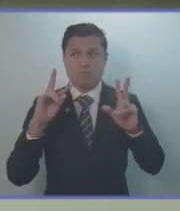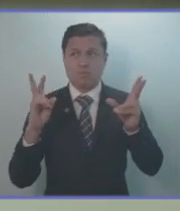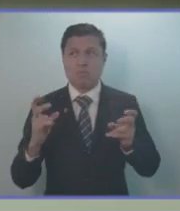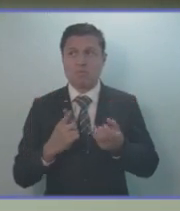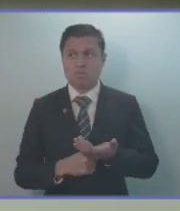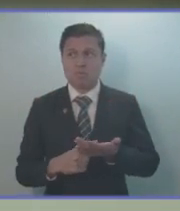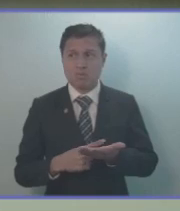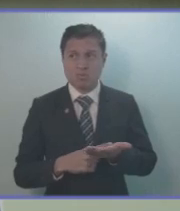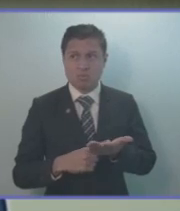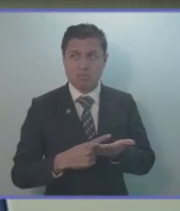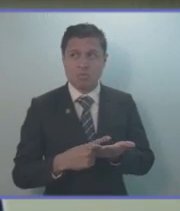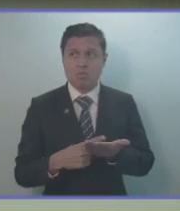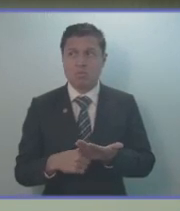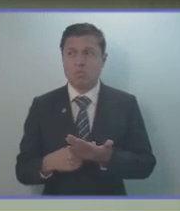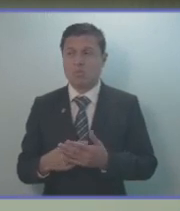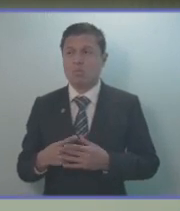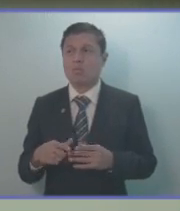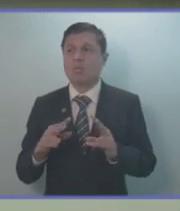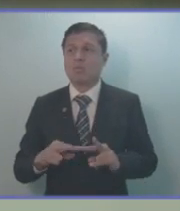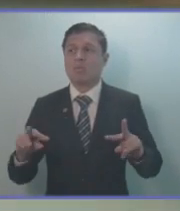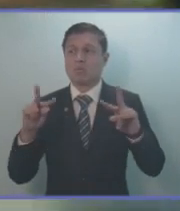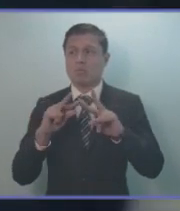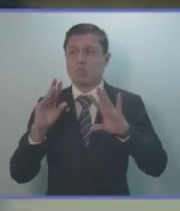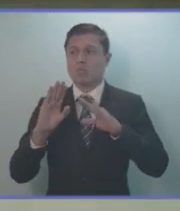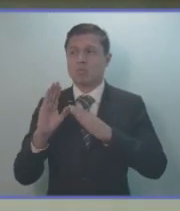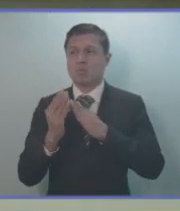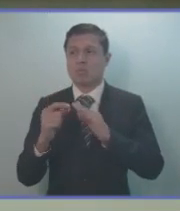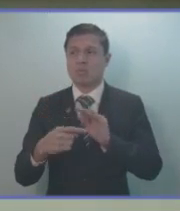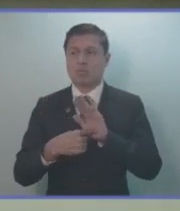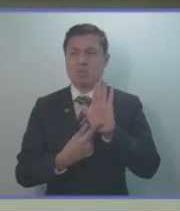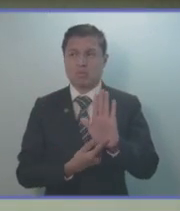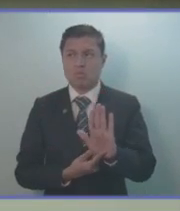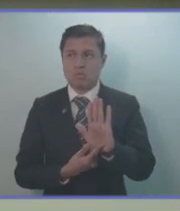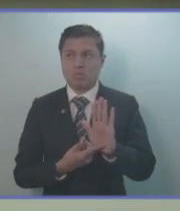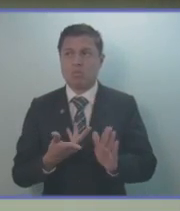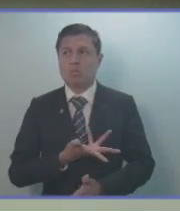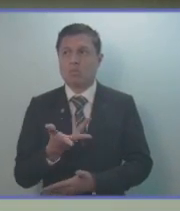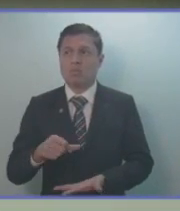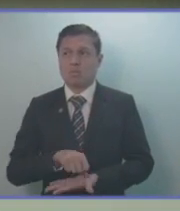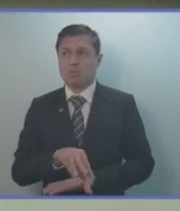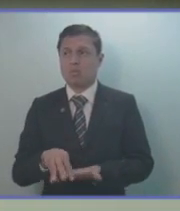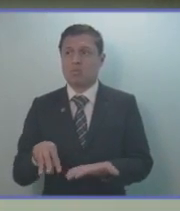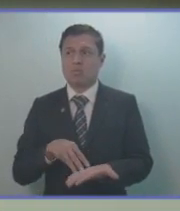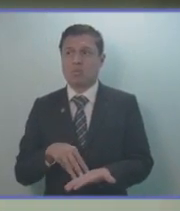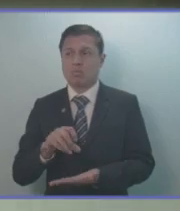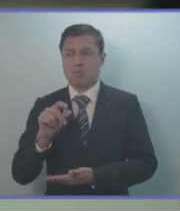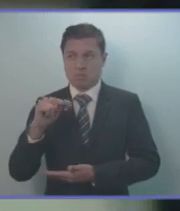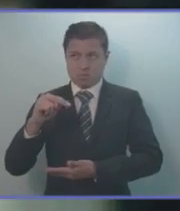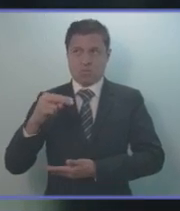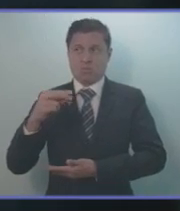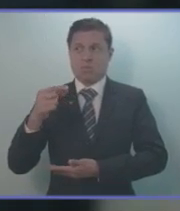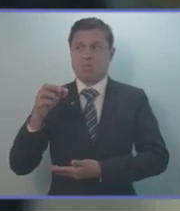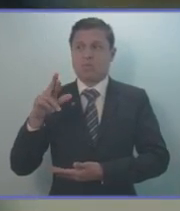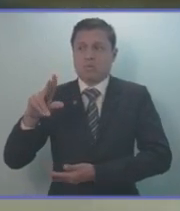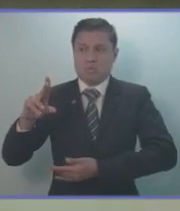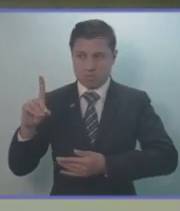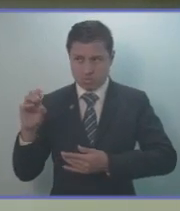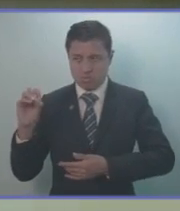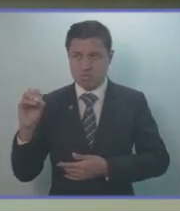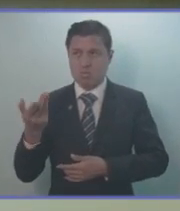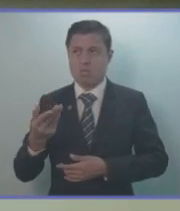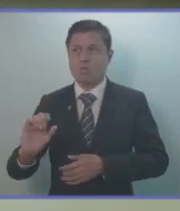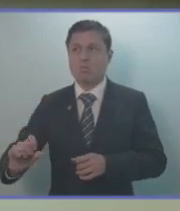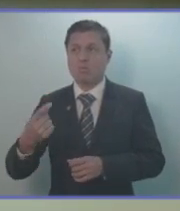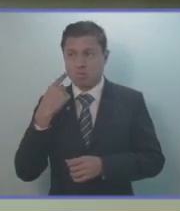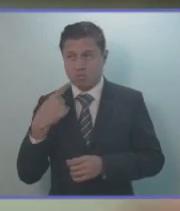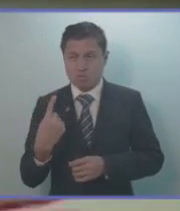tema por el valor cultural que este representa para el municipio de San Gerardo, departamento de San Miguel, y que